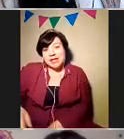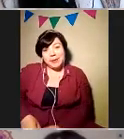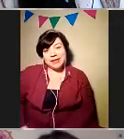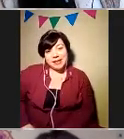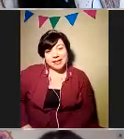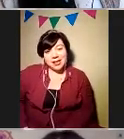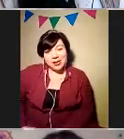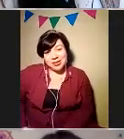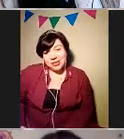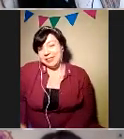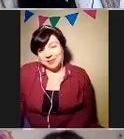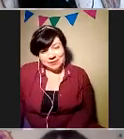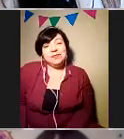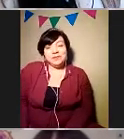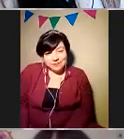bono a la empresa.